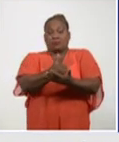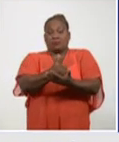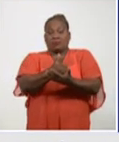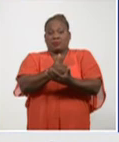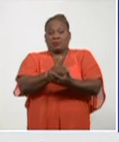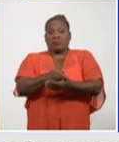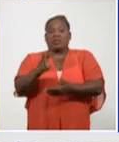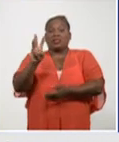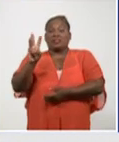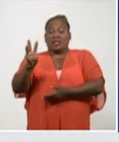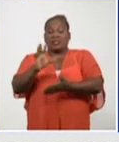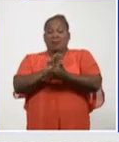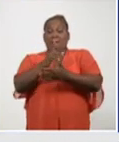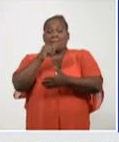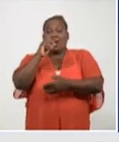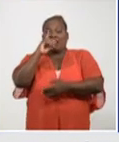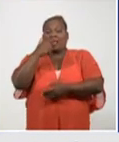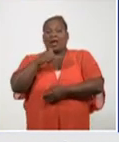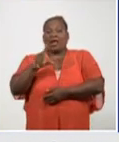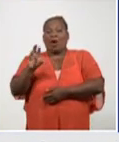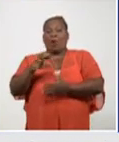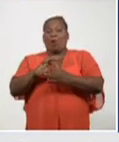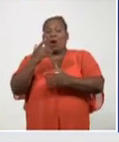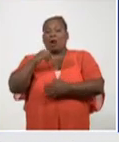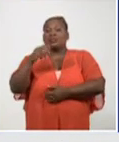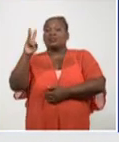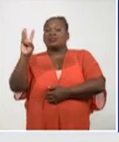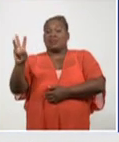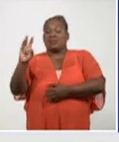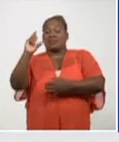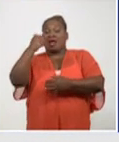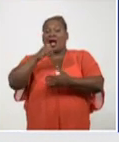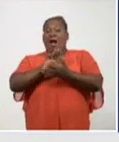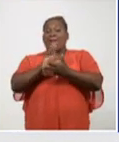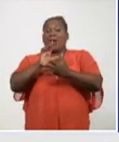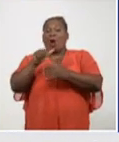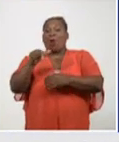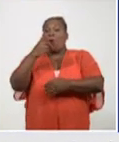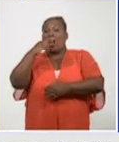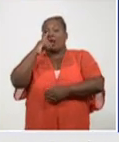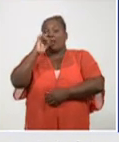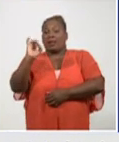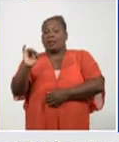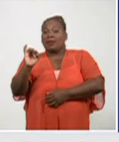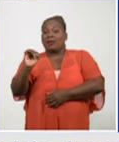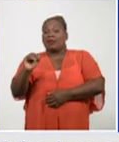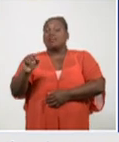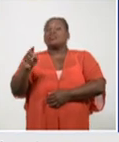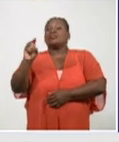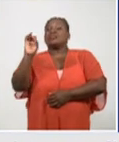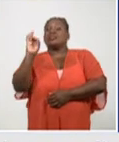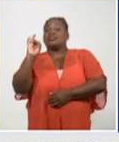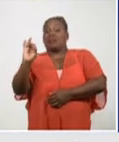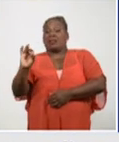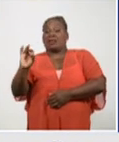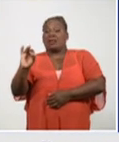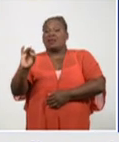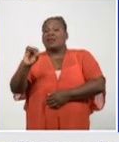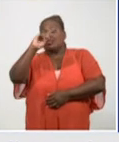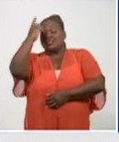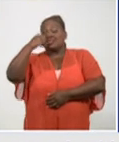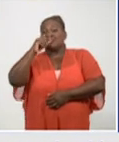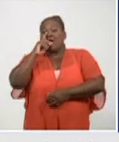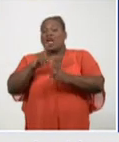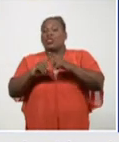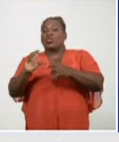de Manicaragua, 3 de Camajuaní y 7 del municipio Santo Domingo. En